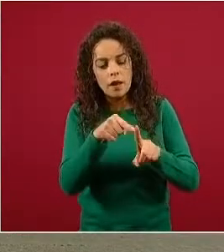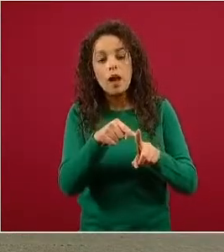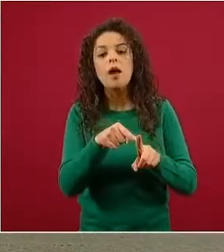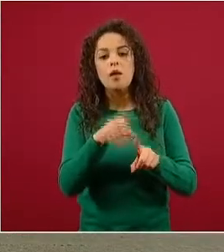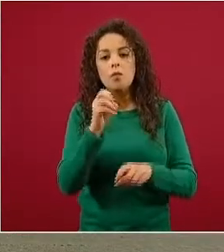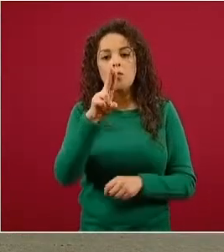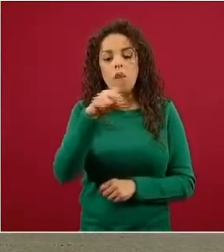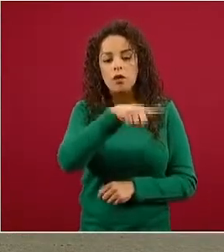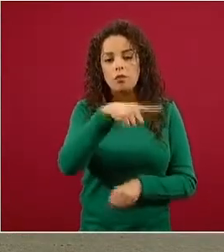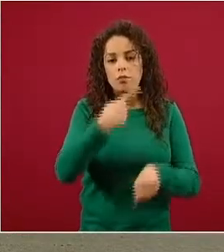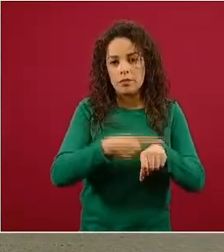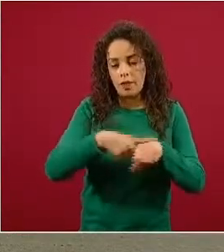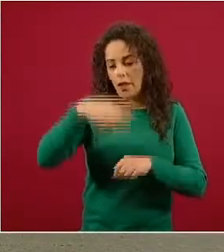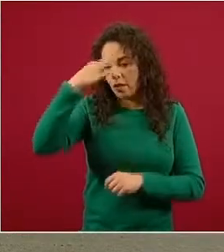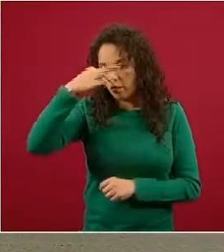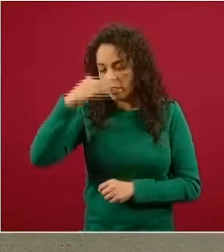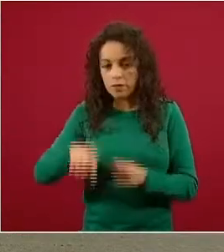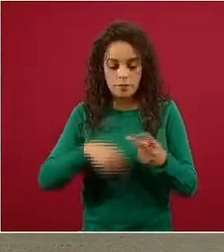empezó en